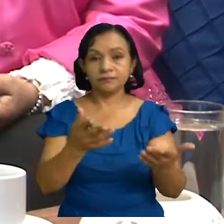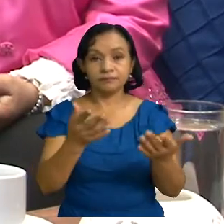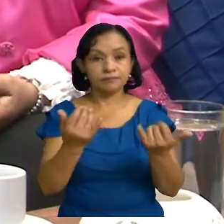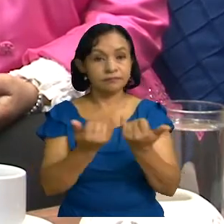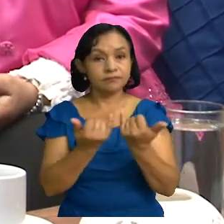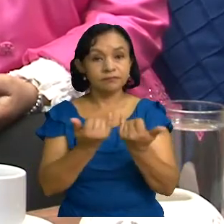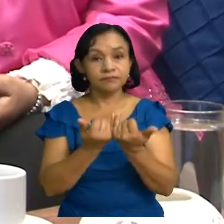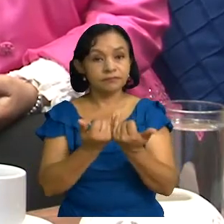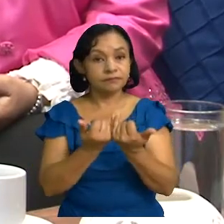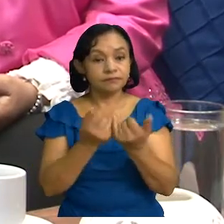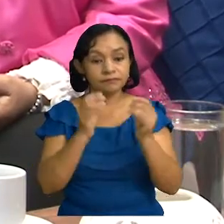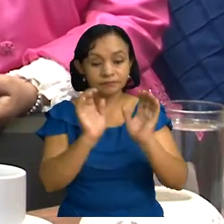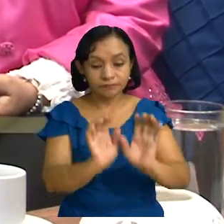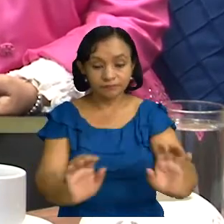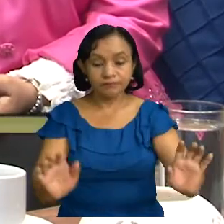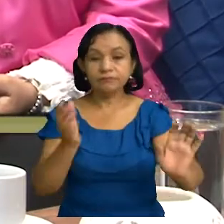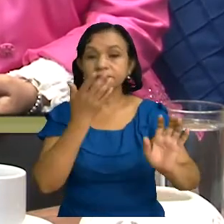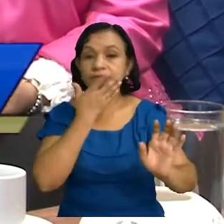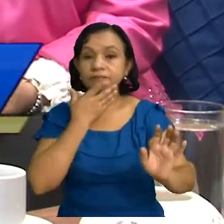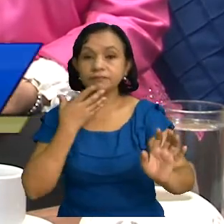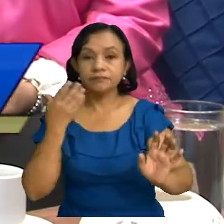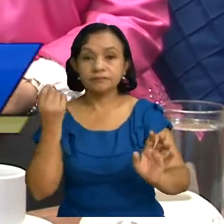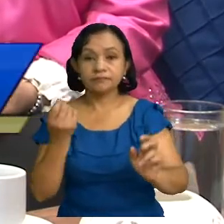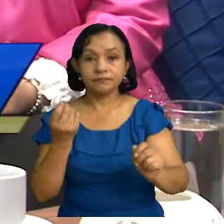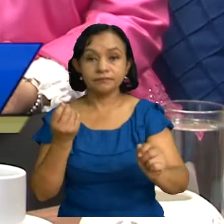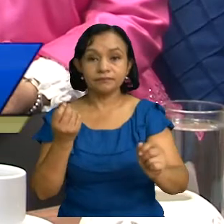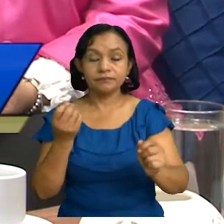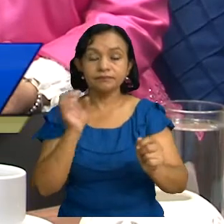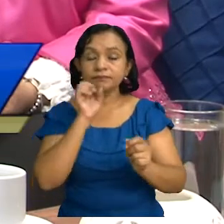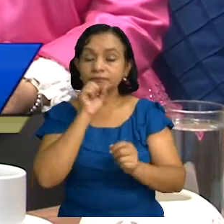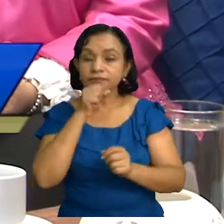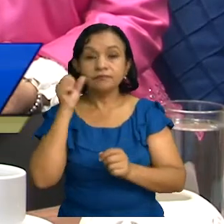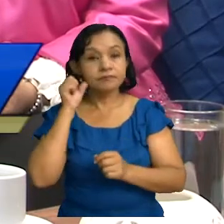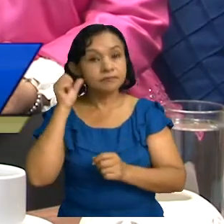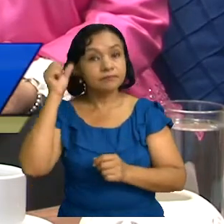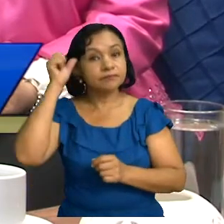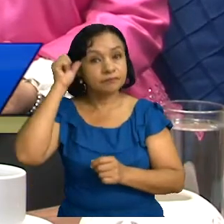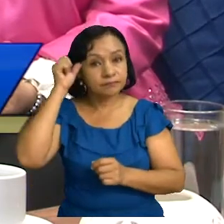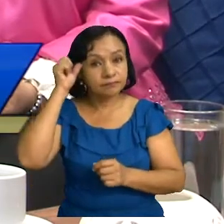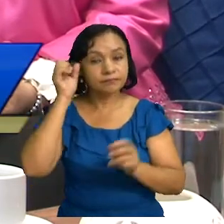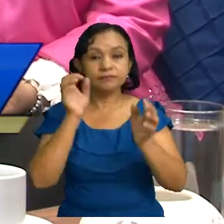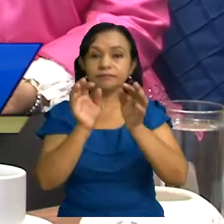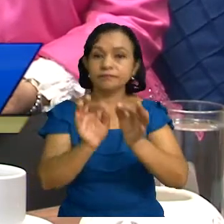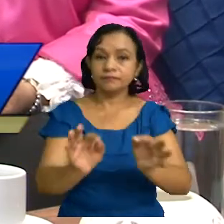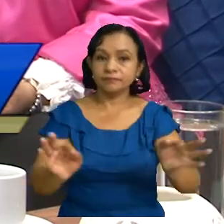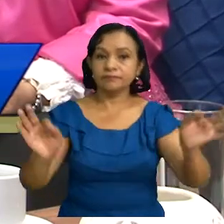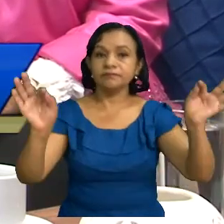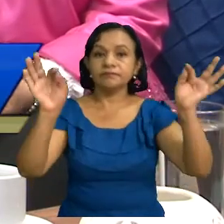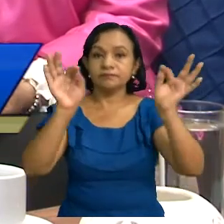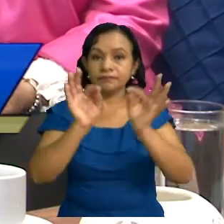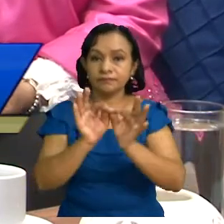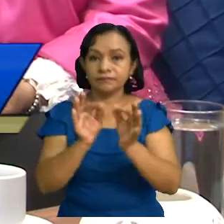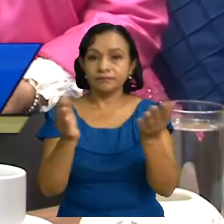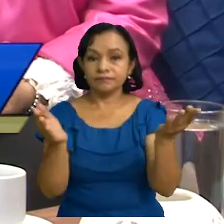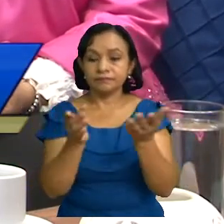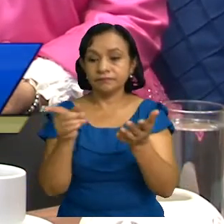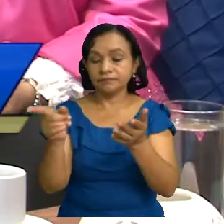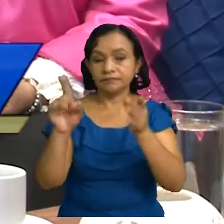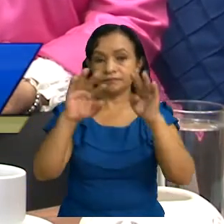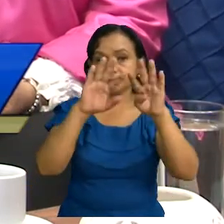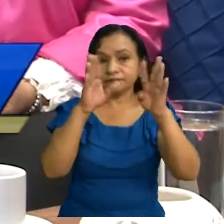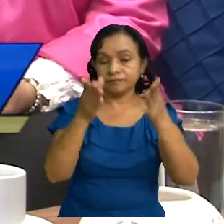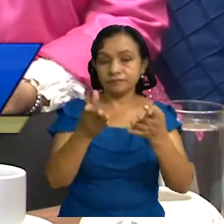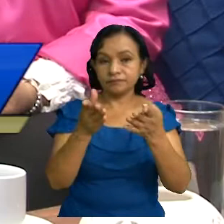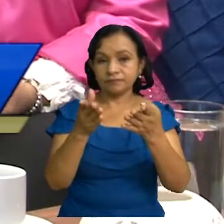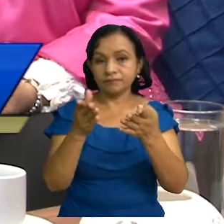ese hoy e inclusive en los hermanos de la tercera edad verdad en esto es muy importante porque es indiana cada